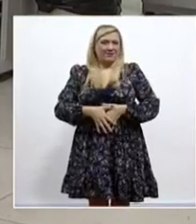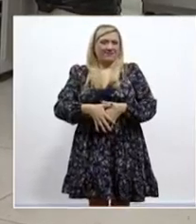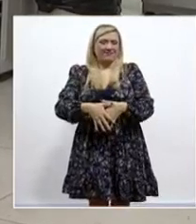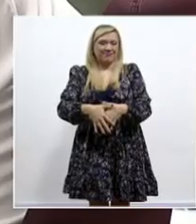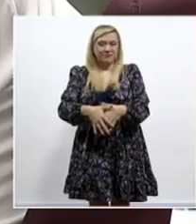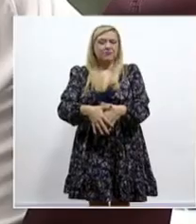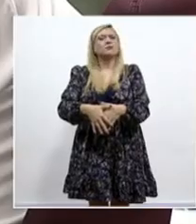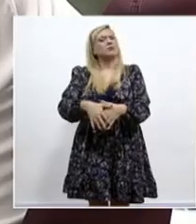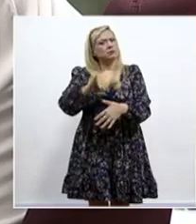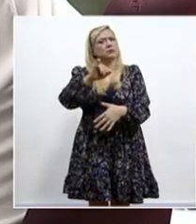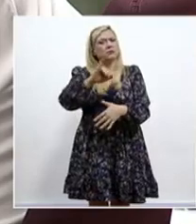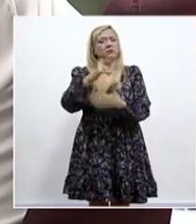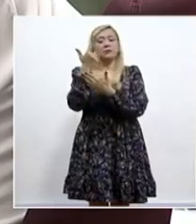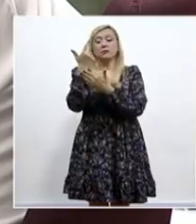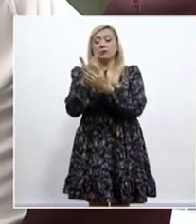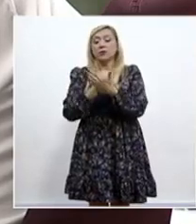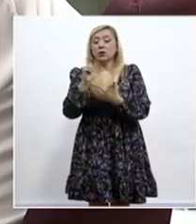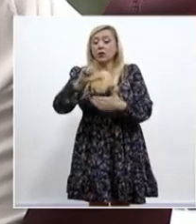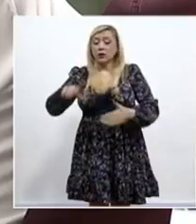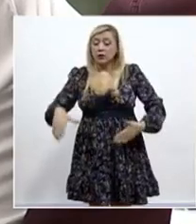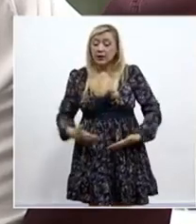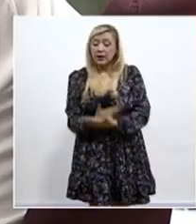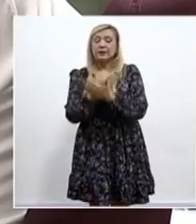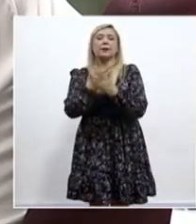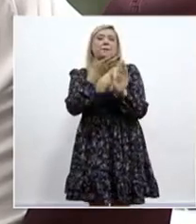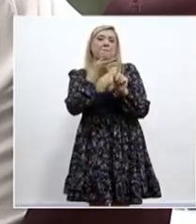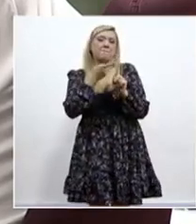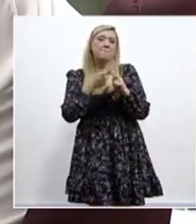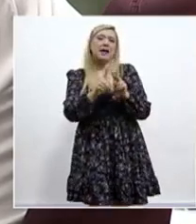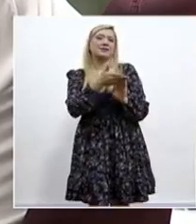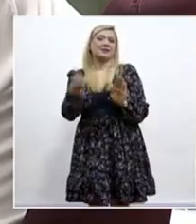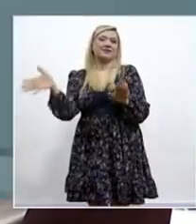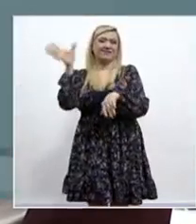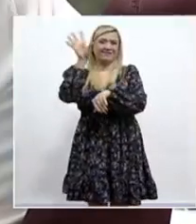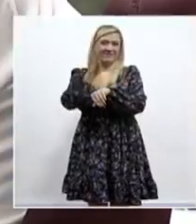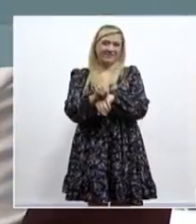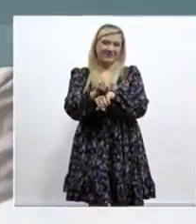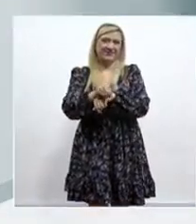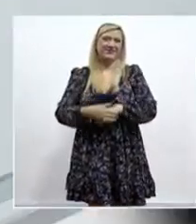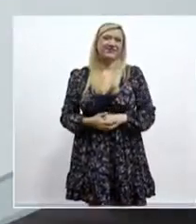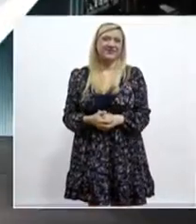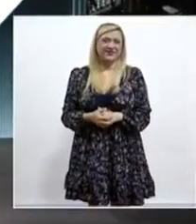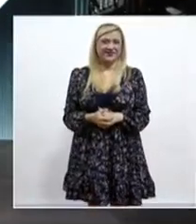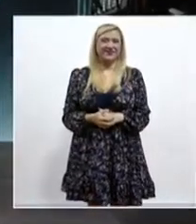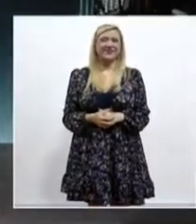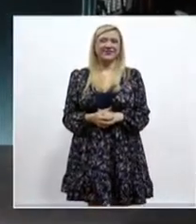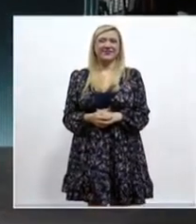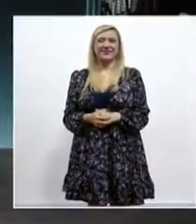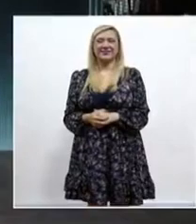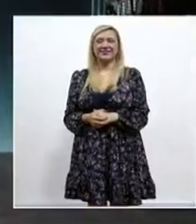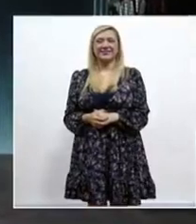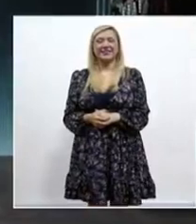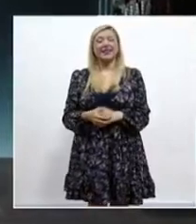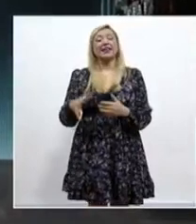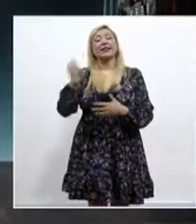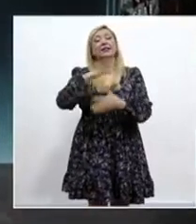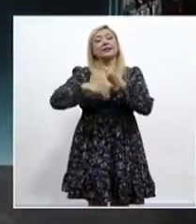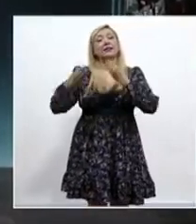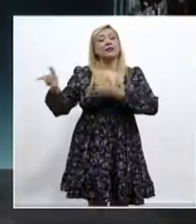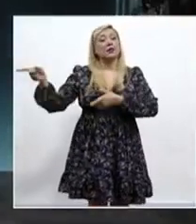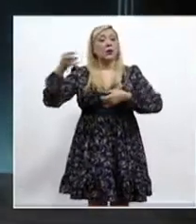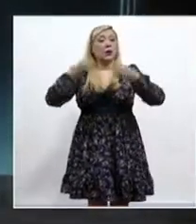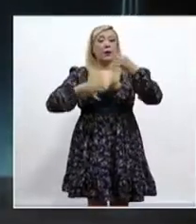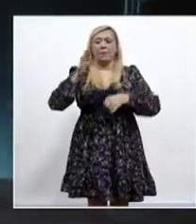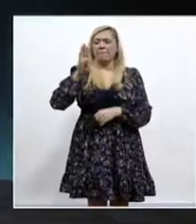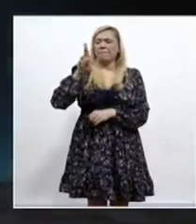El Consejo de la Judicatura Federal publicó el acuerdo que reforma las disposiciones del propio Consejo en materia administrativa en relación con las